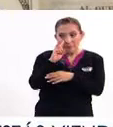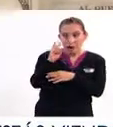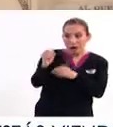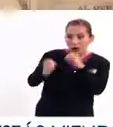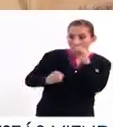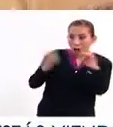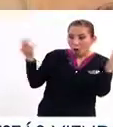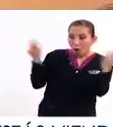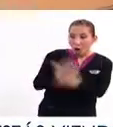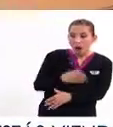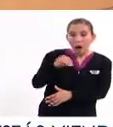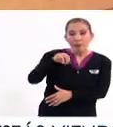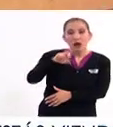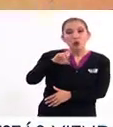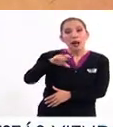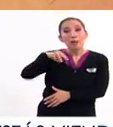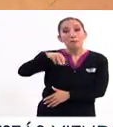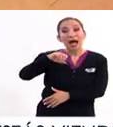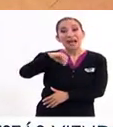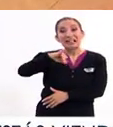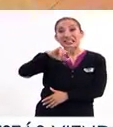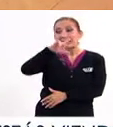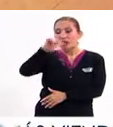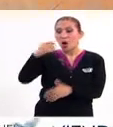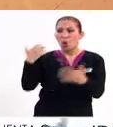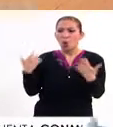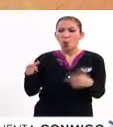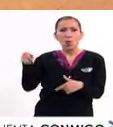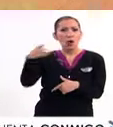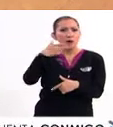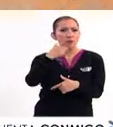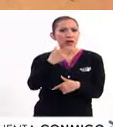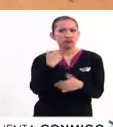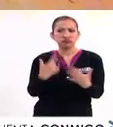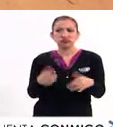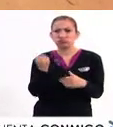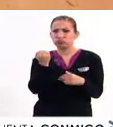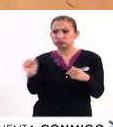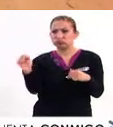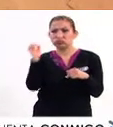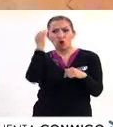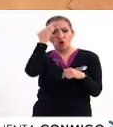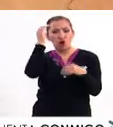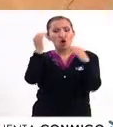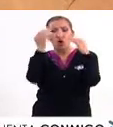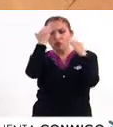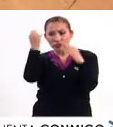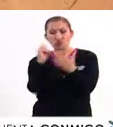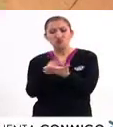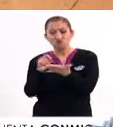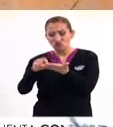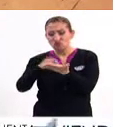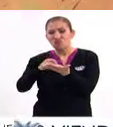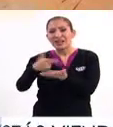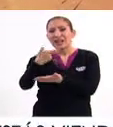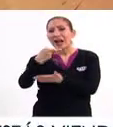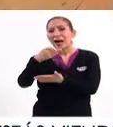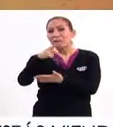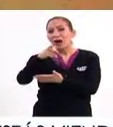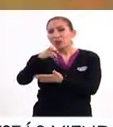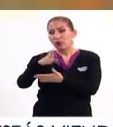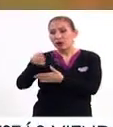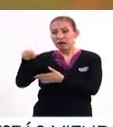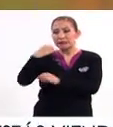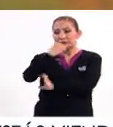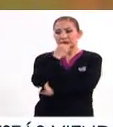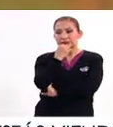grabador popular, y donde él no tenía una formación académica, donde él resolvía las cosas pues como él